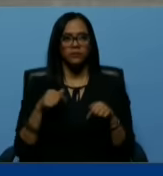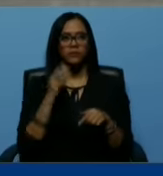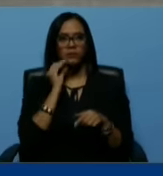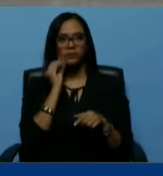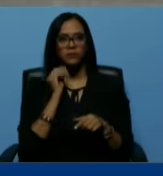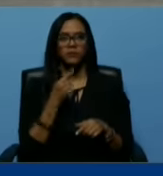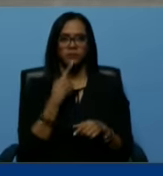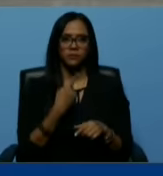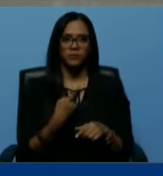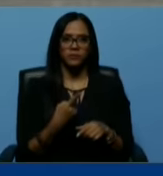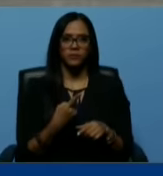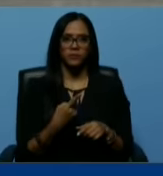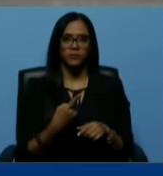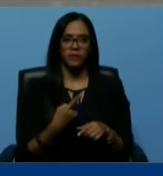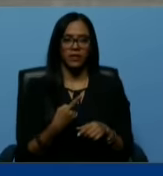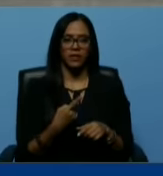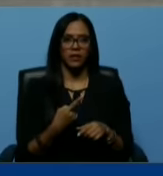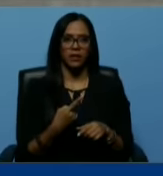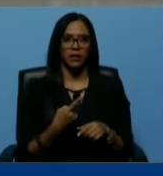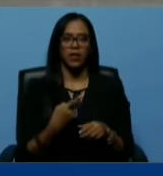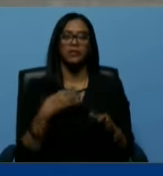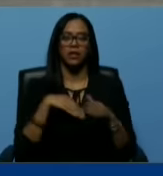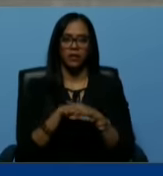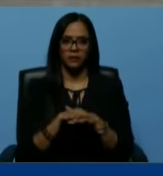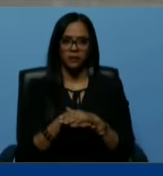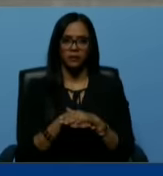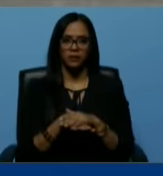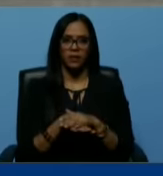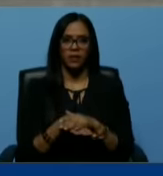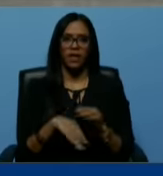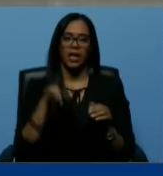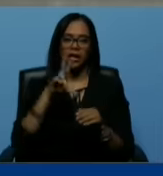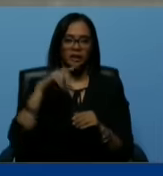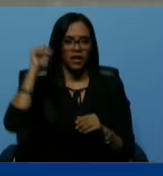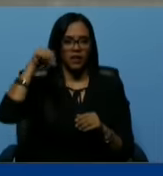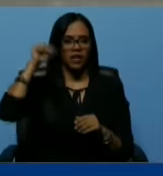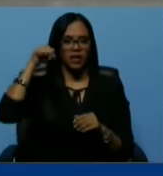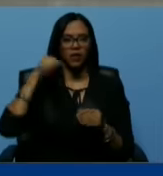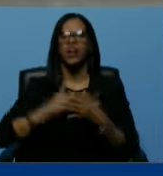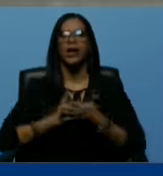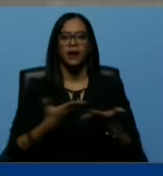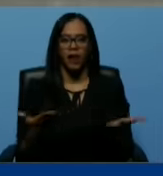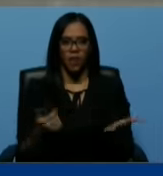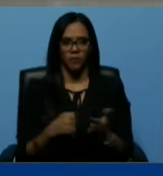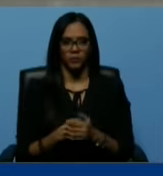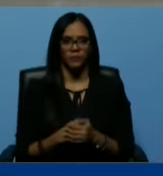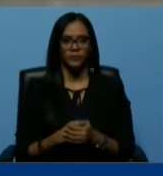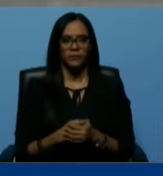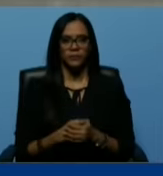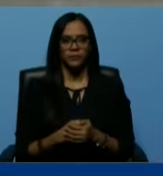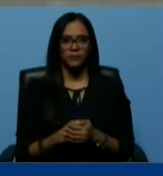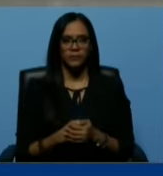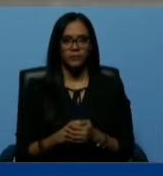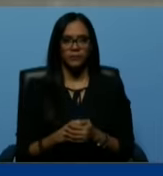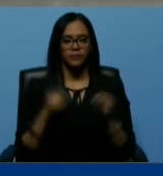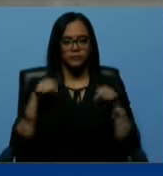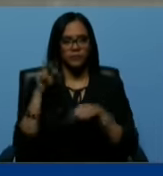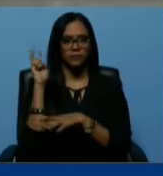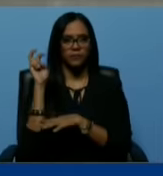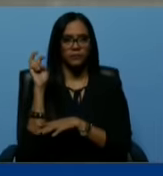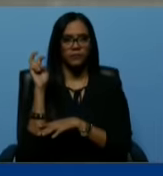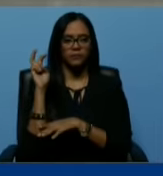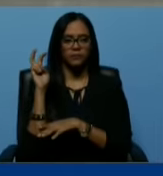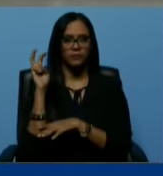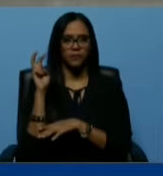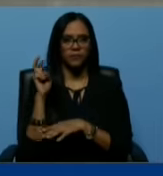dicen que han quedado reflejadas en tres videitos que les regalo. Hoy es viernes,